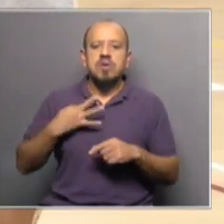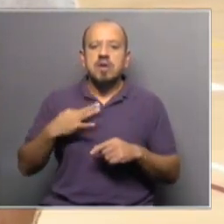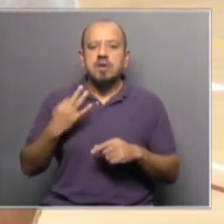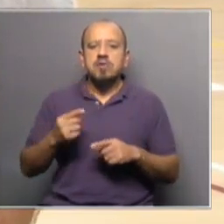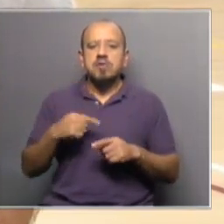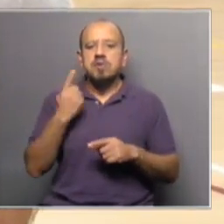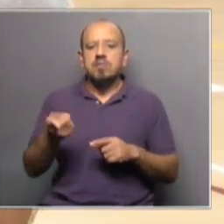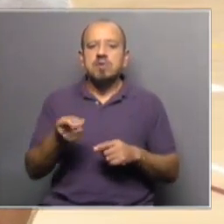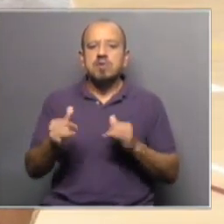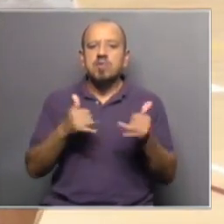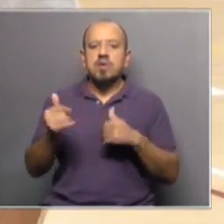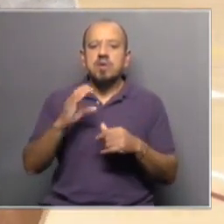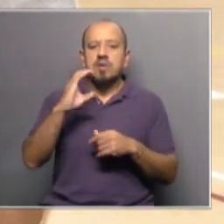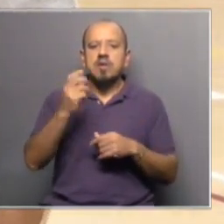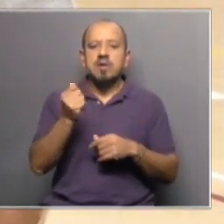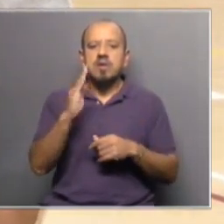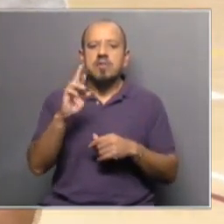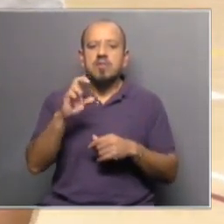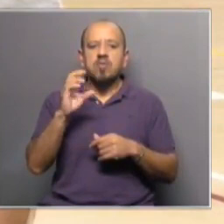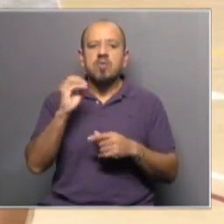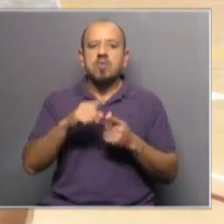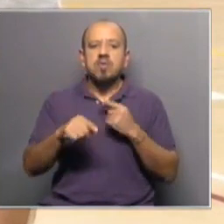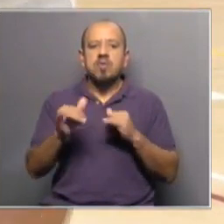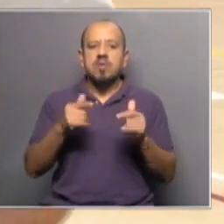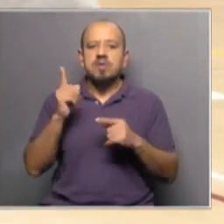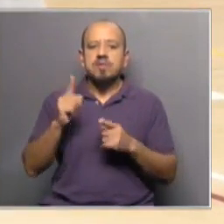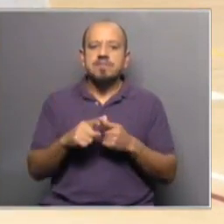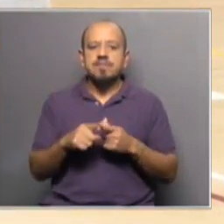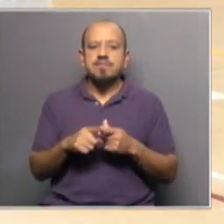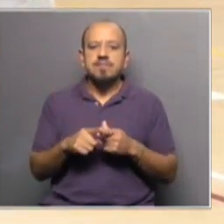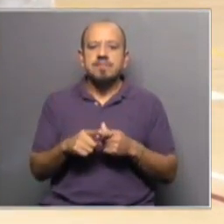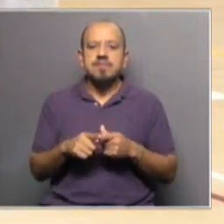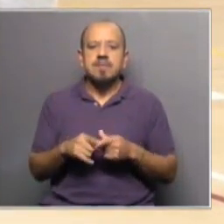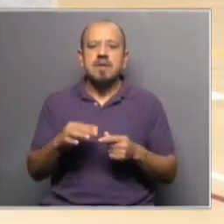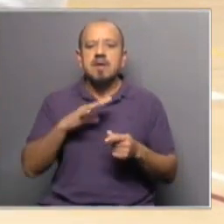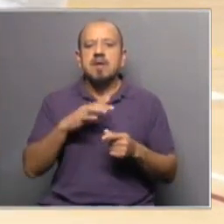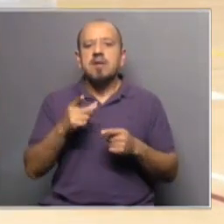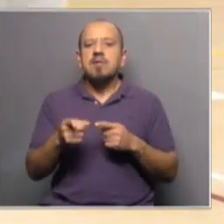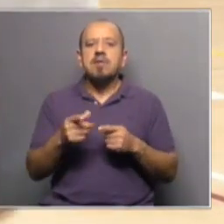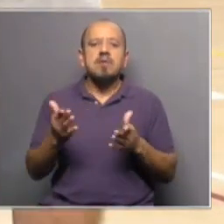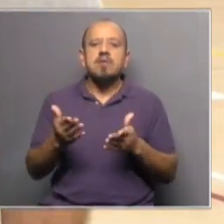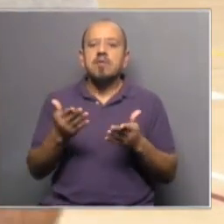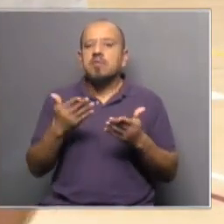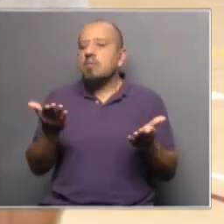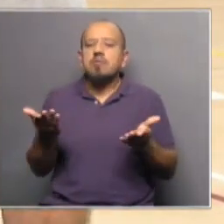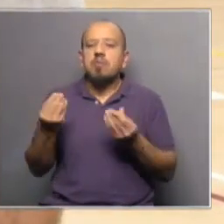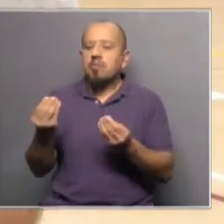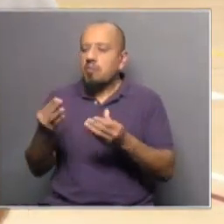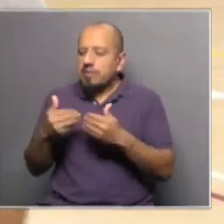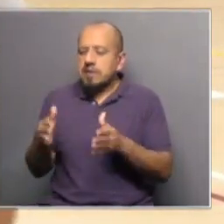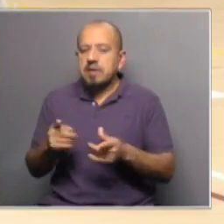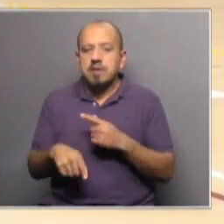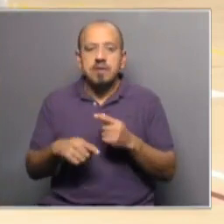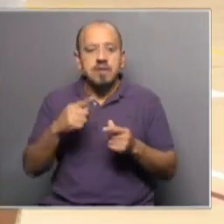me fui a jugar a Capurro hasta el día de hoy que estoy jugando allá. ¿Cómo te sumaste? ¿Habías jugado de chica o te pintó venir? No, en